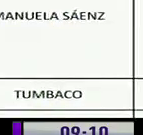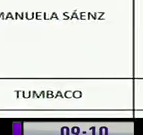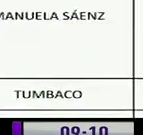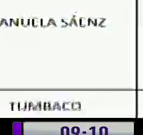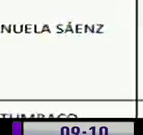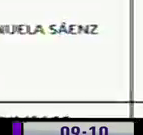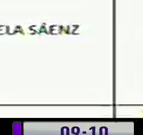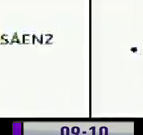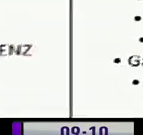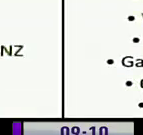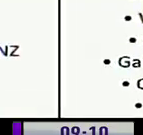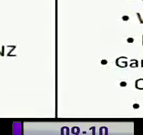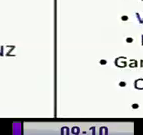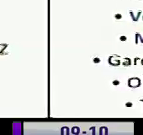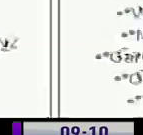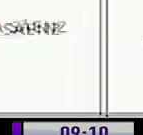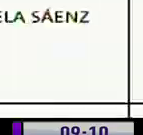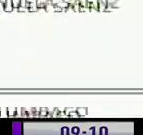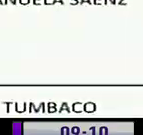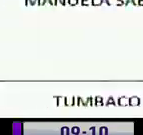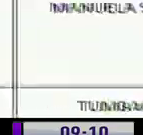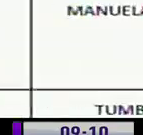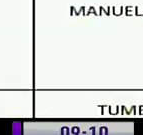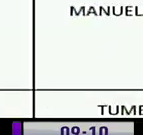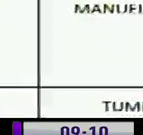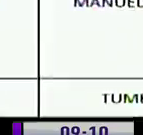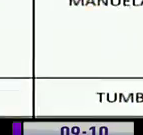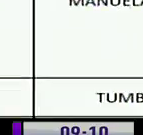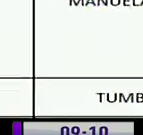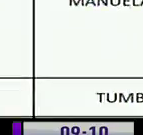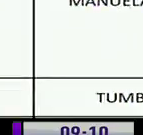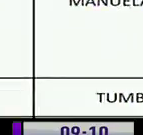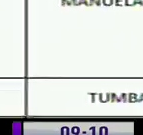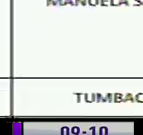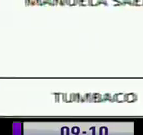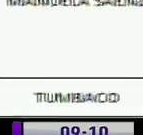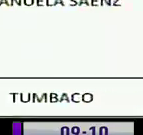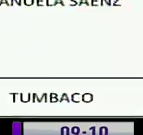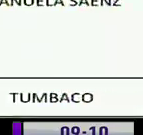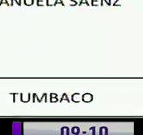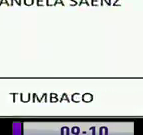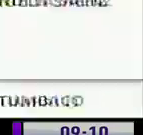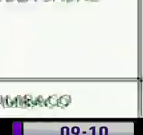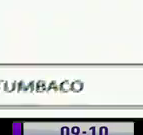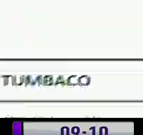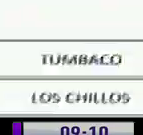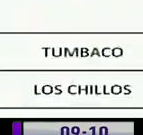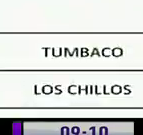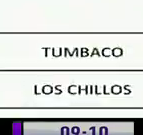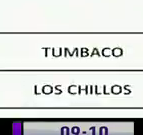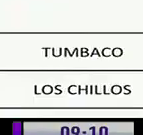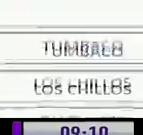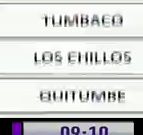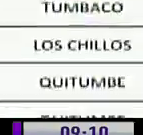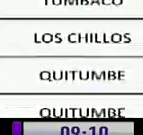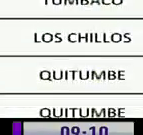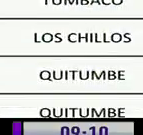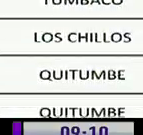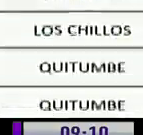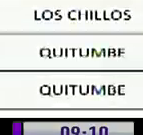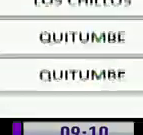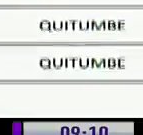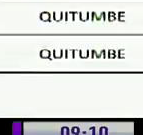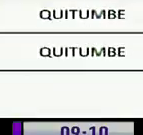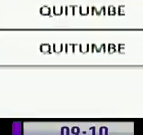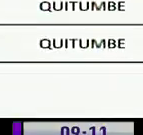cierre vías por manifestaciones sociales, corte de las 8 de la mañana. Todo el centro de la ciudad está cerrado, ¿no?